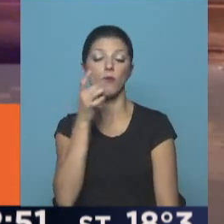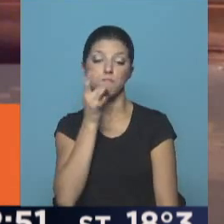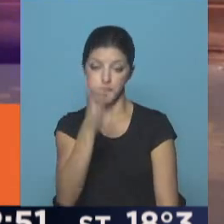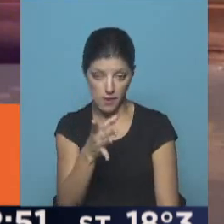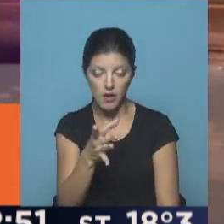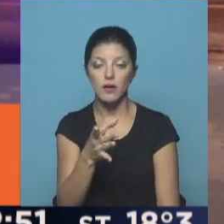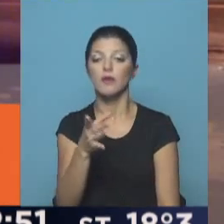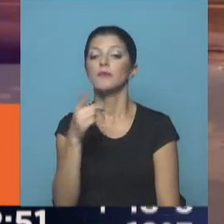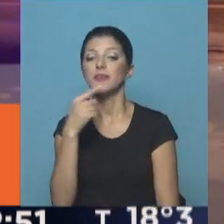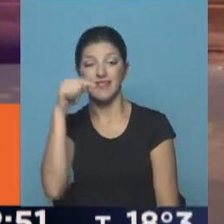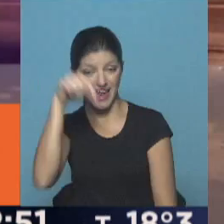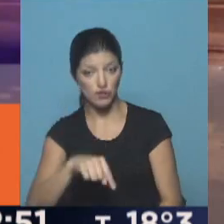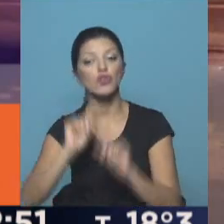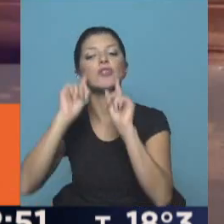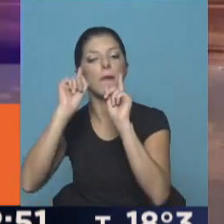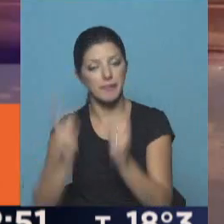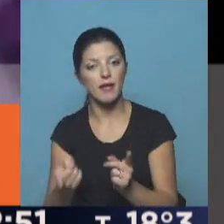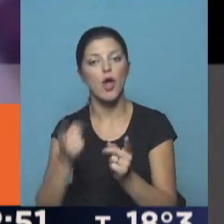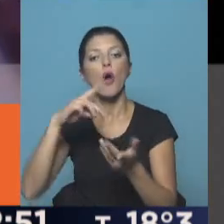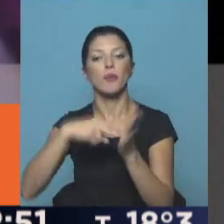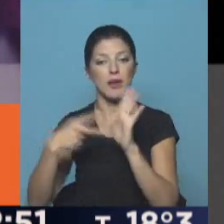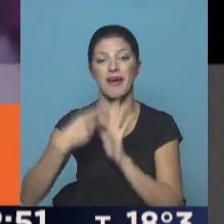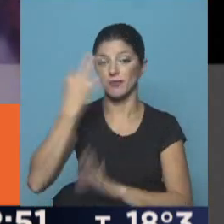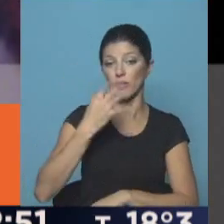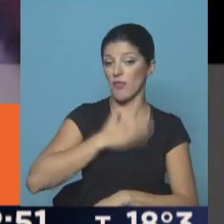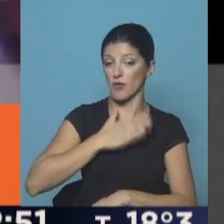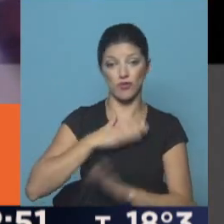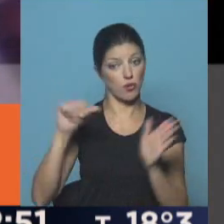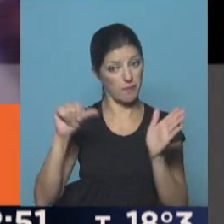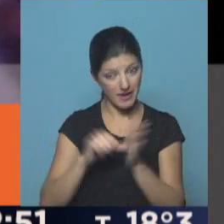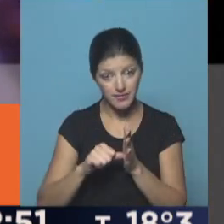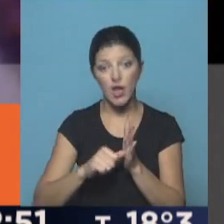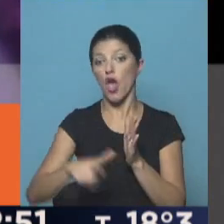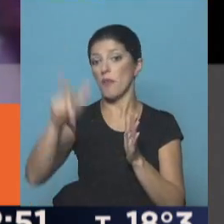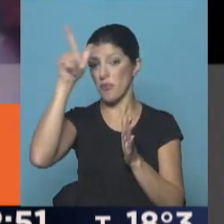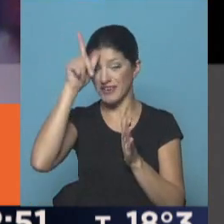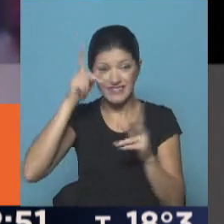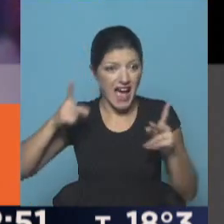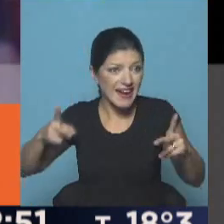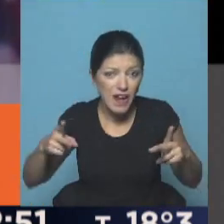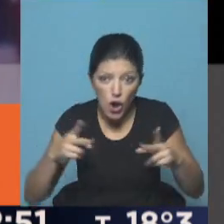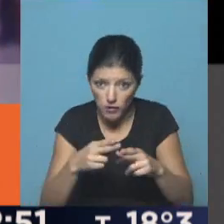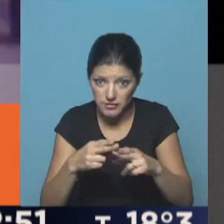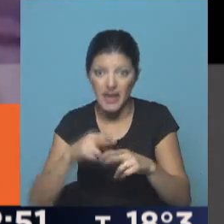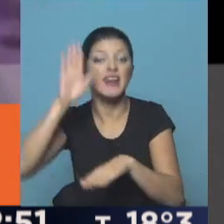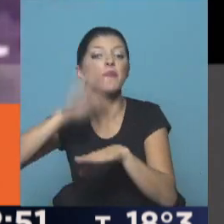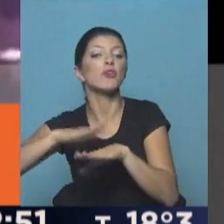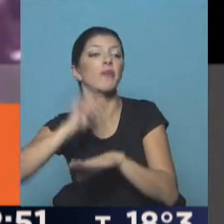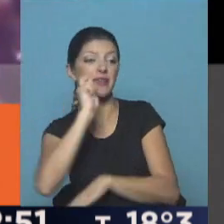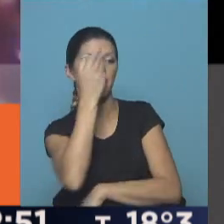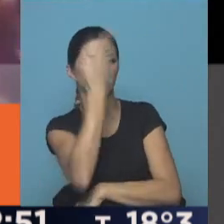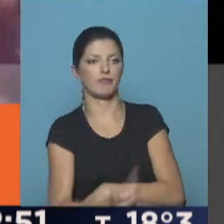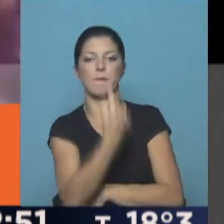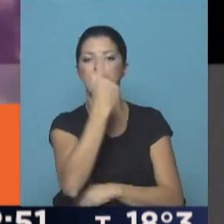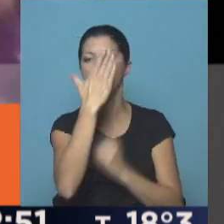es: esto también es un problema de seguridad doméstica, la policía ha sufrido unos duros recortes y Theresa May es la responsable de